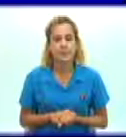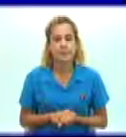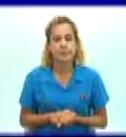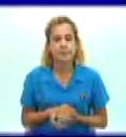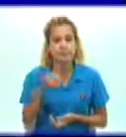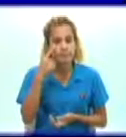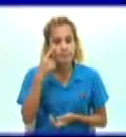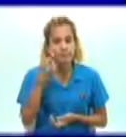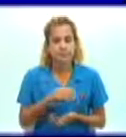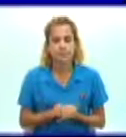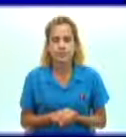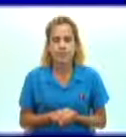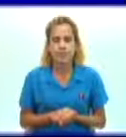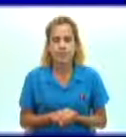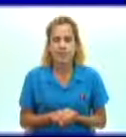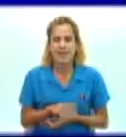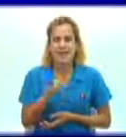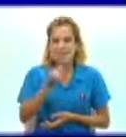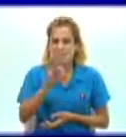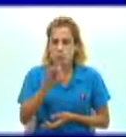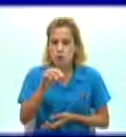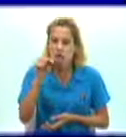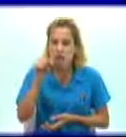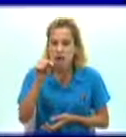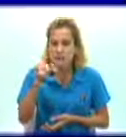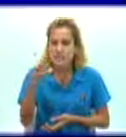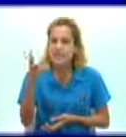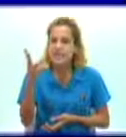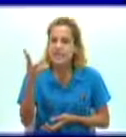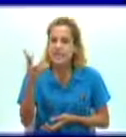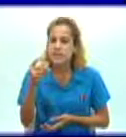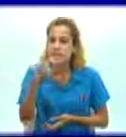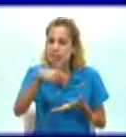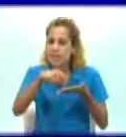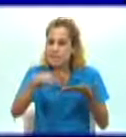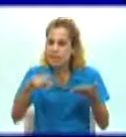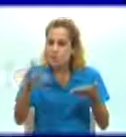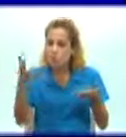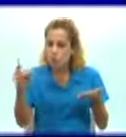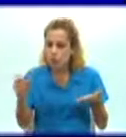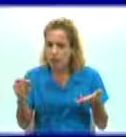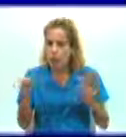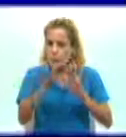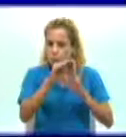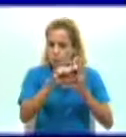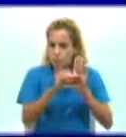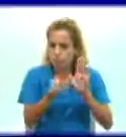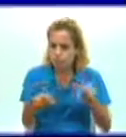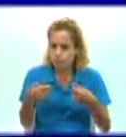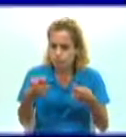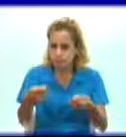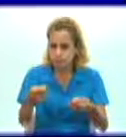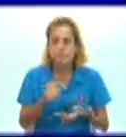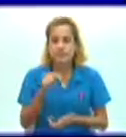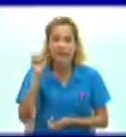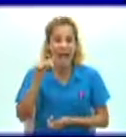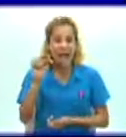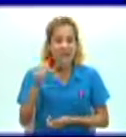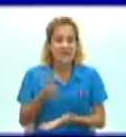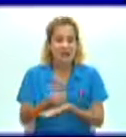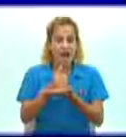van a encontrar. Esta es una actividad donde van a escribir números dadas ciertas condiciones. Ahí yo les sugiero